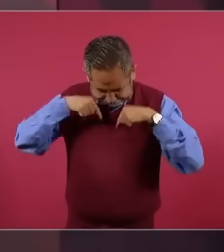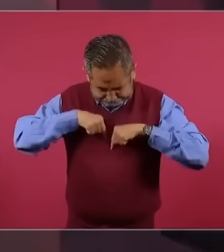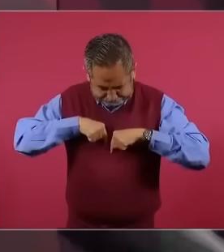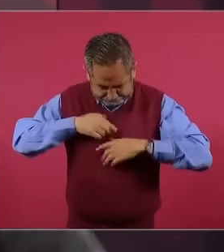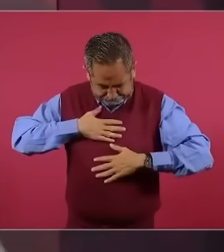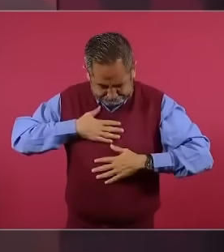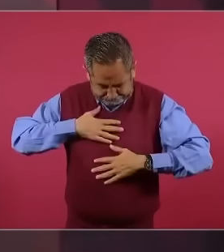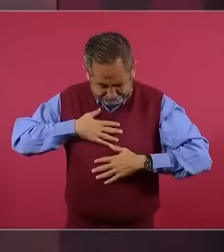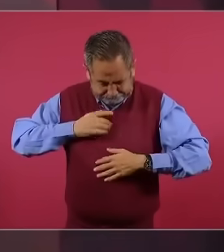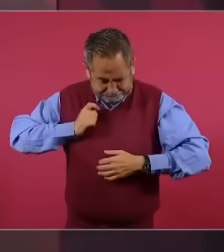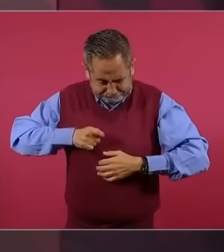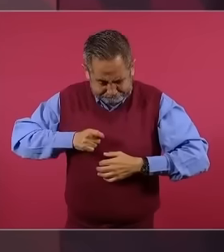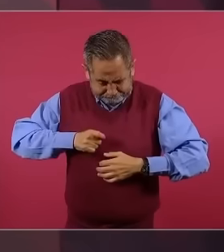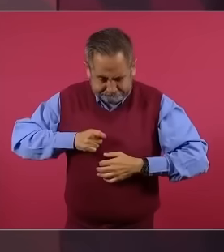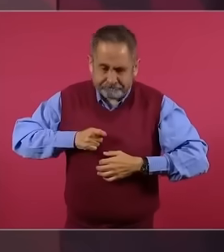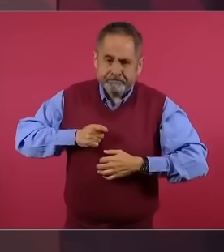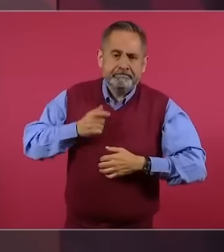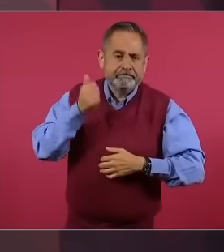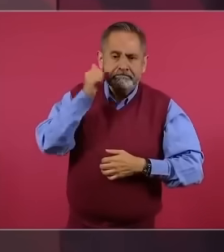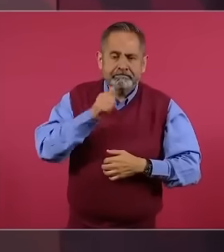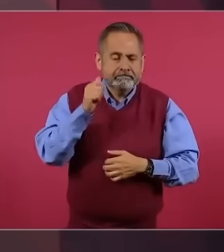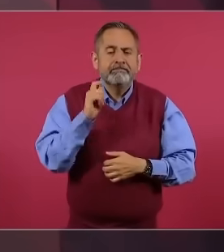y agradecer